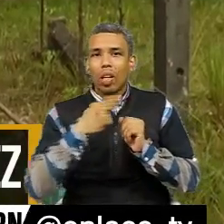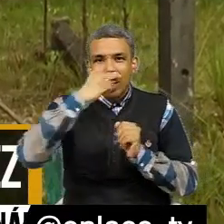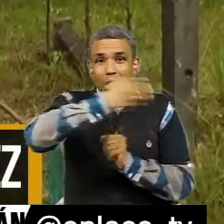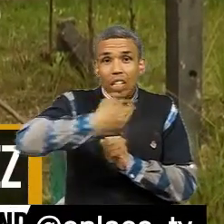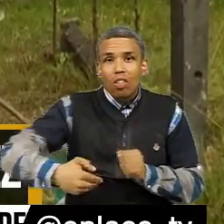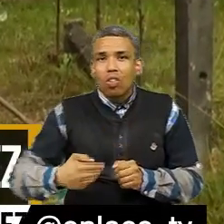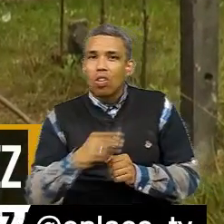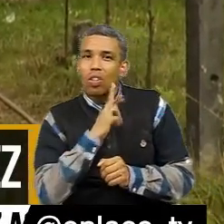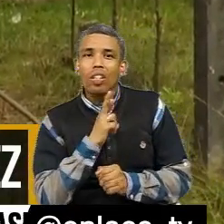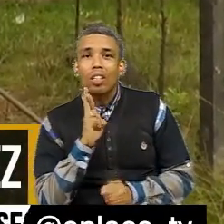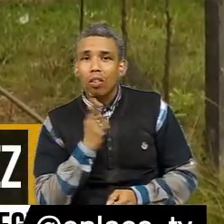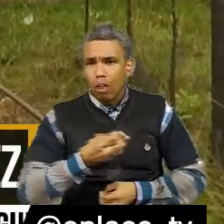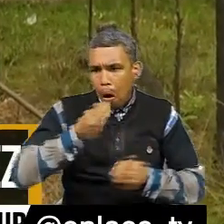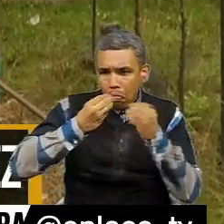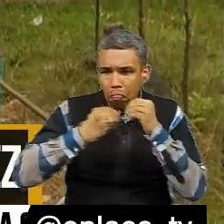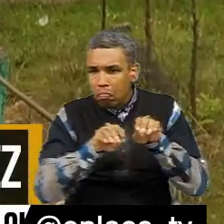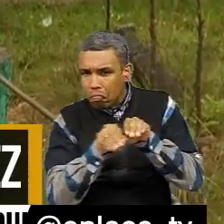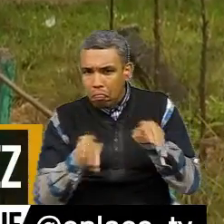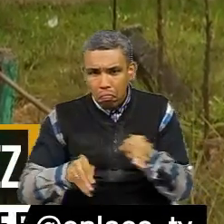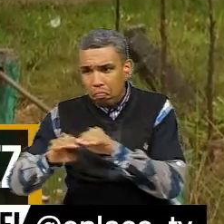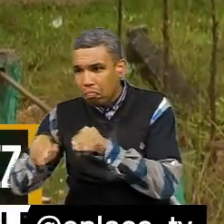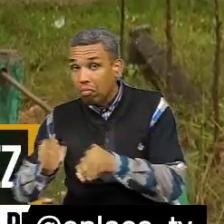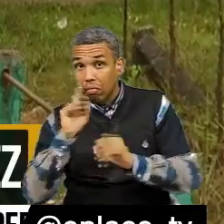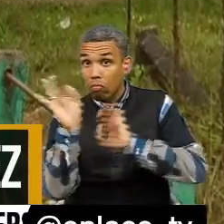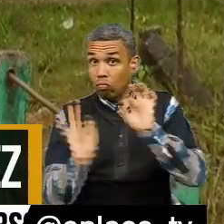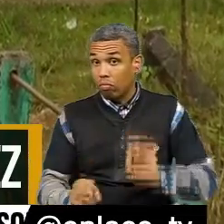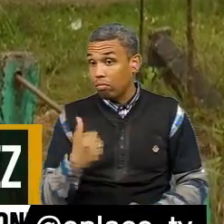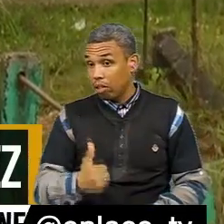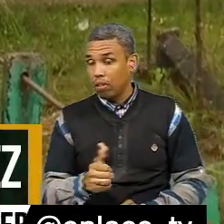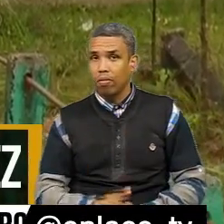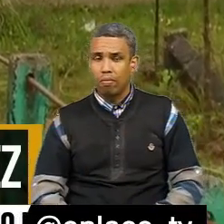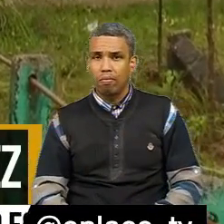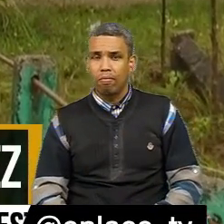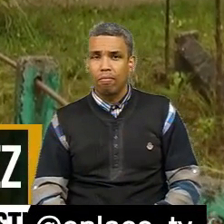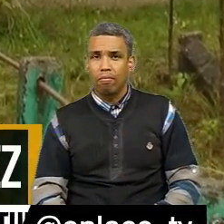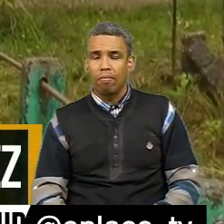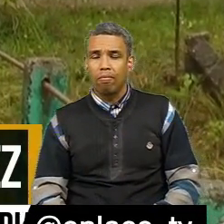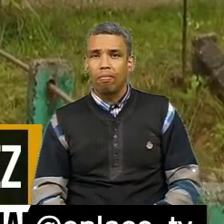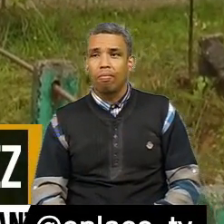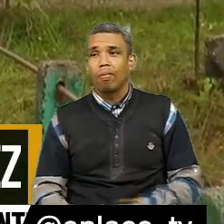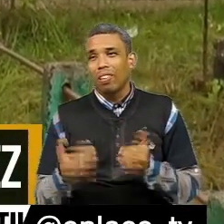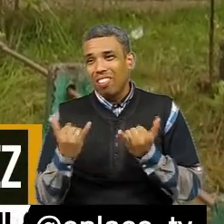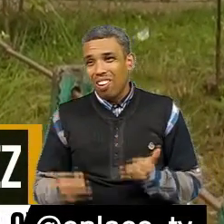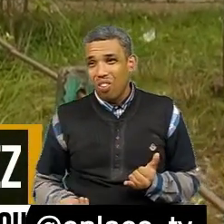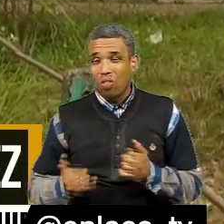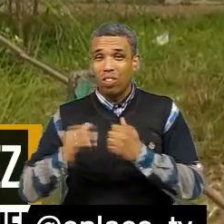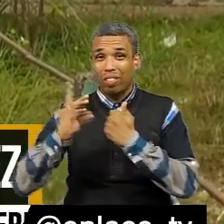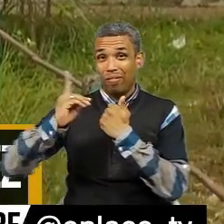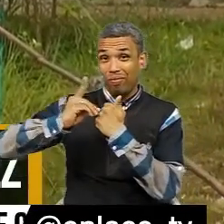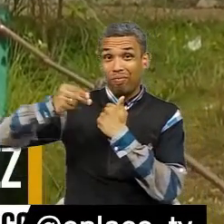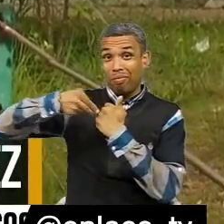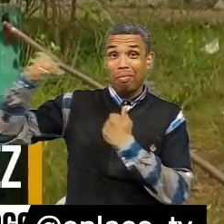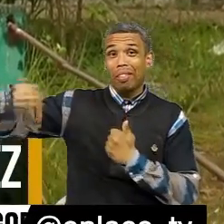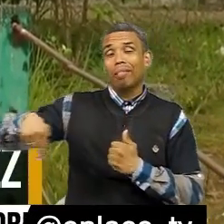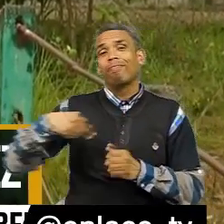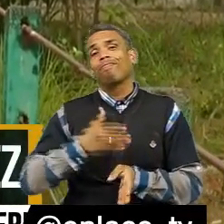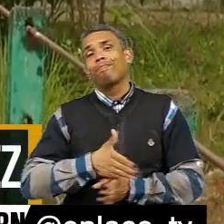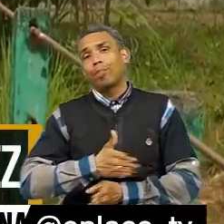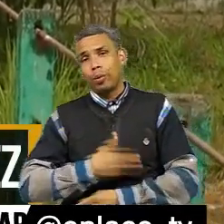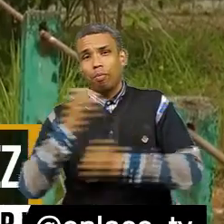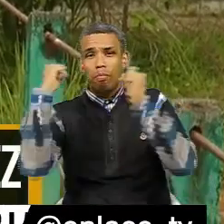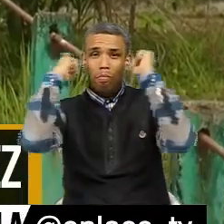pues la situación de anormalidad académica que afronta desde hoy el Colegio Diego Hernández de Gallegos. Estaremos